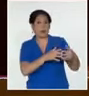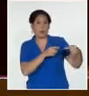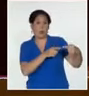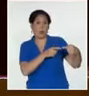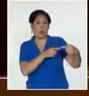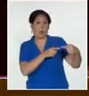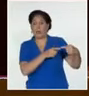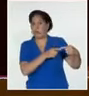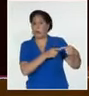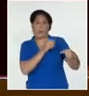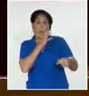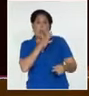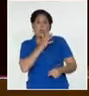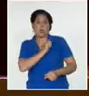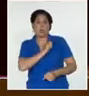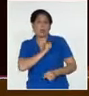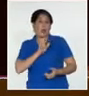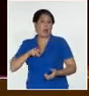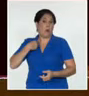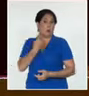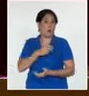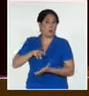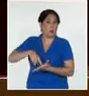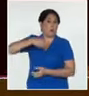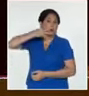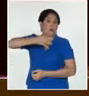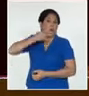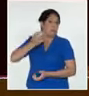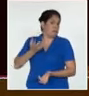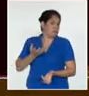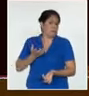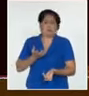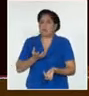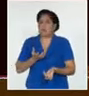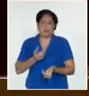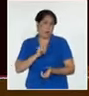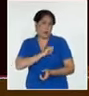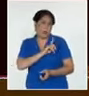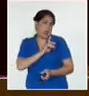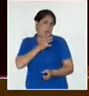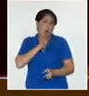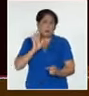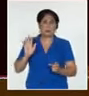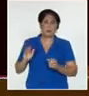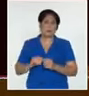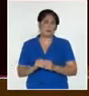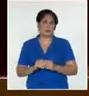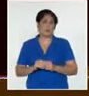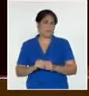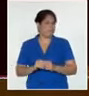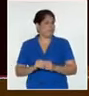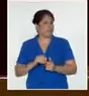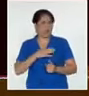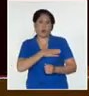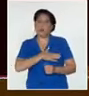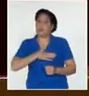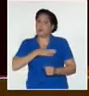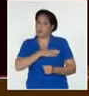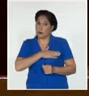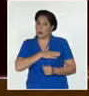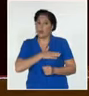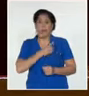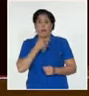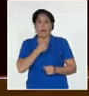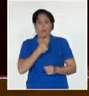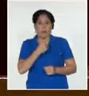tampoco querían oír la voz honesta y rebelde de Cuba hablando en nombre de tantos, y amenazaron con hacer